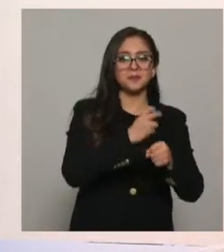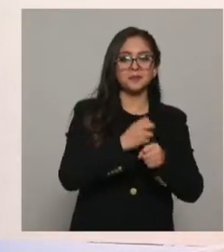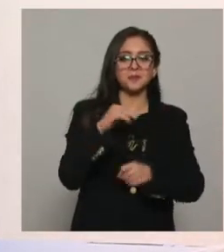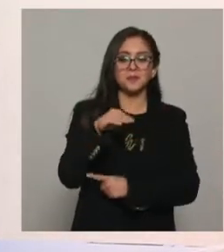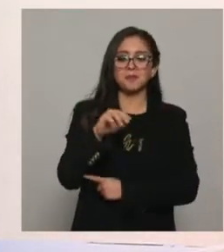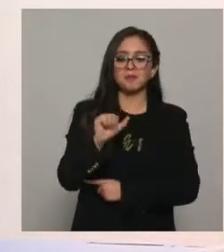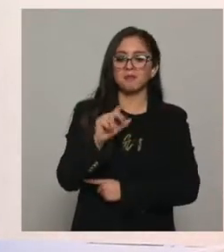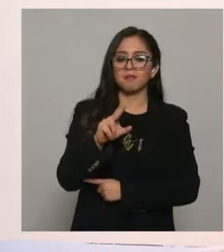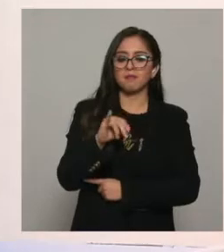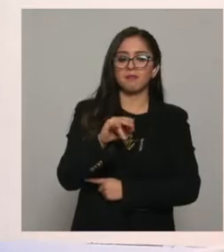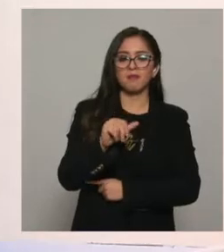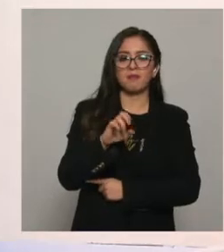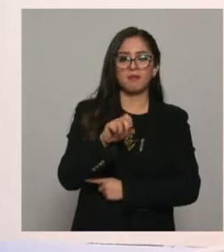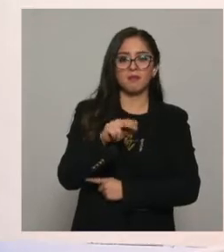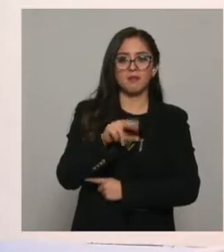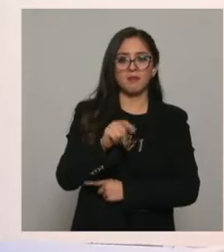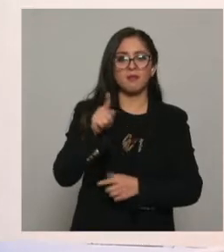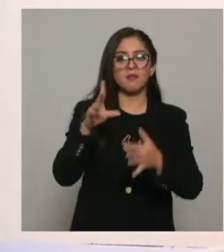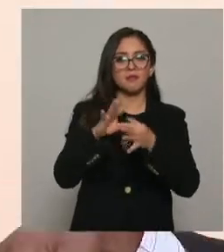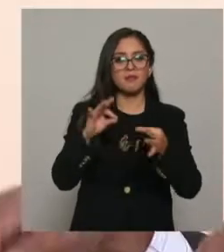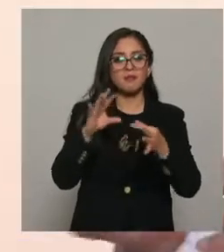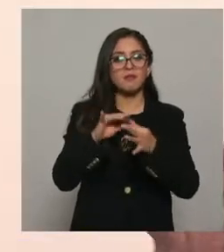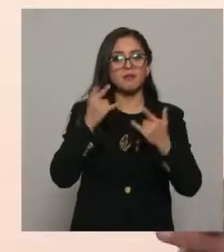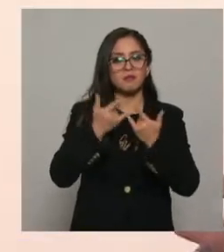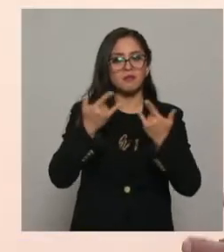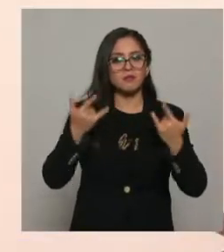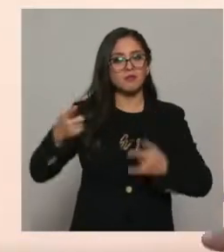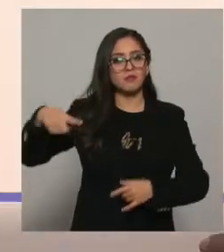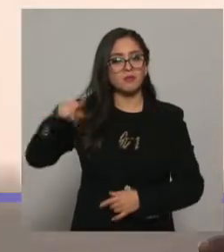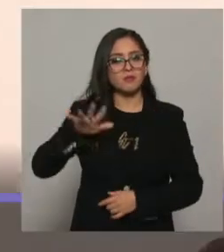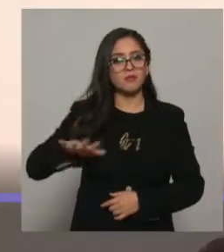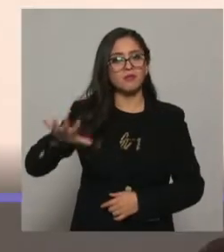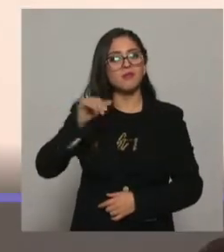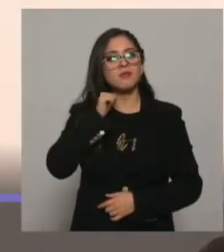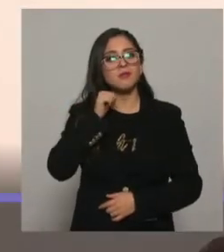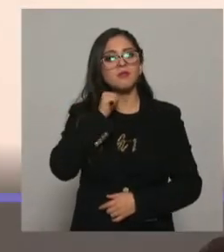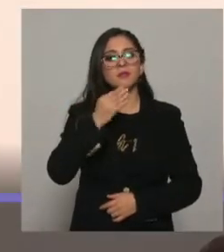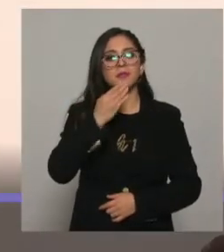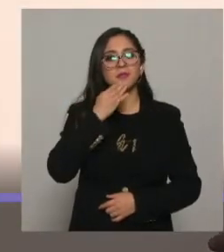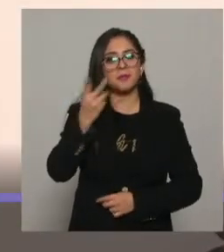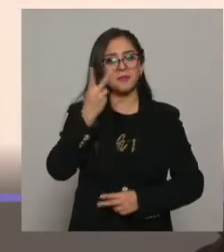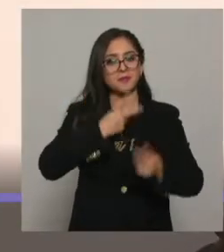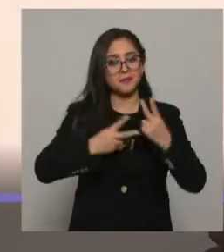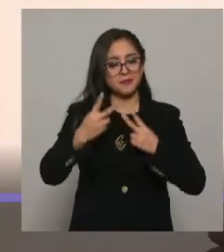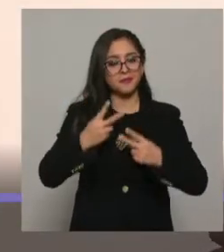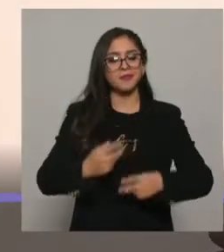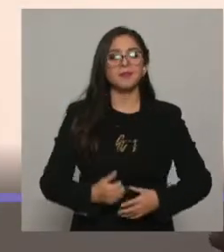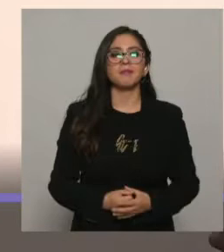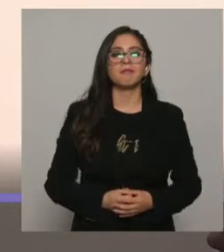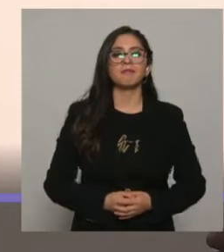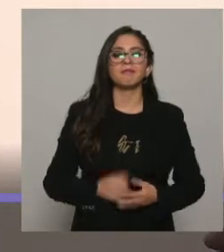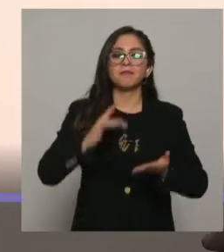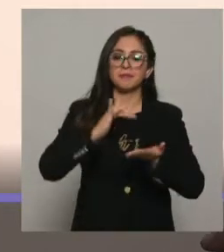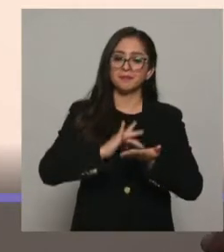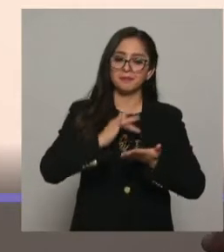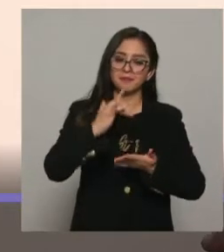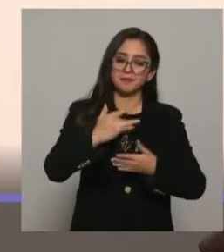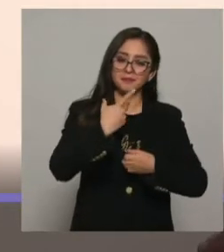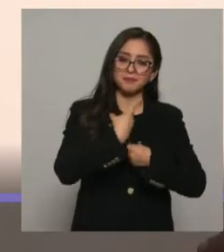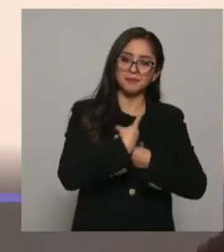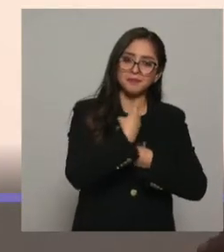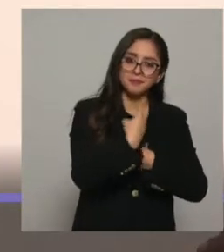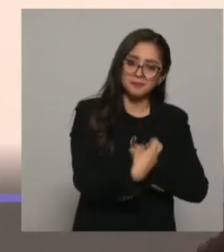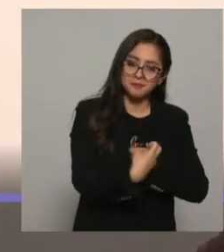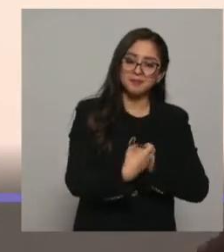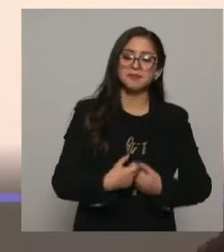Elena Solórzano. Ella es cronista de Azcapotzalco. Bienvenida. Muchas gracias por la invitación. Quiero dar